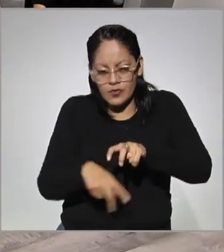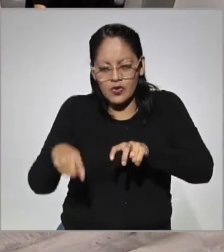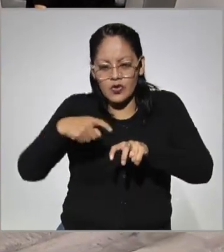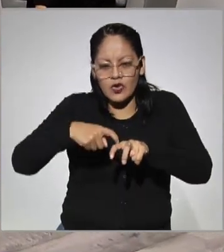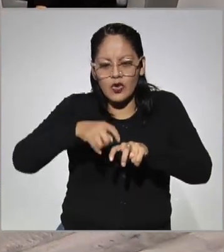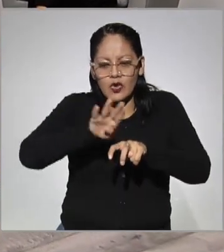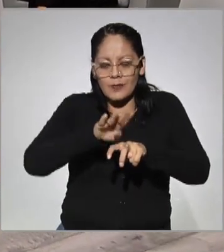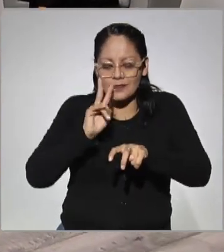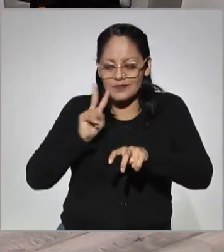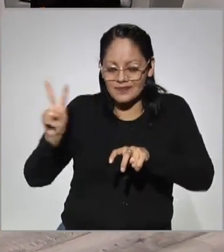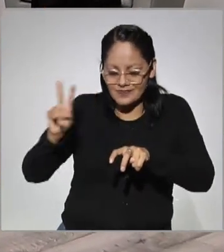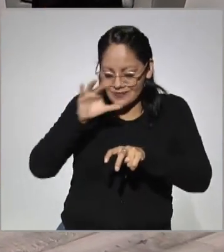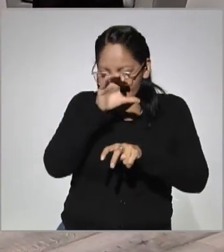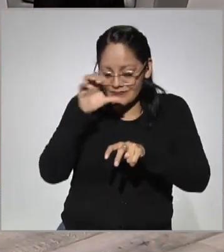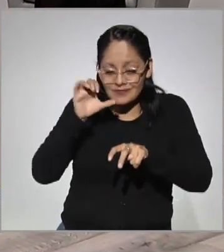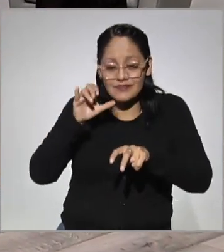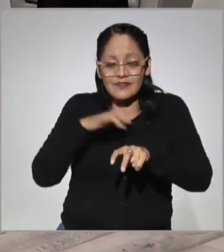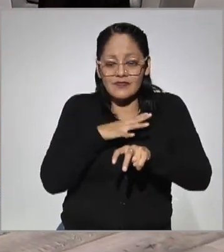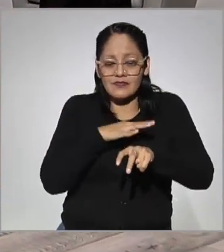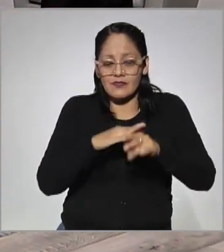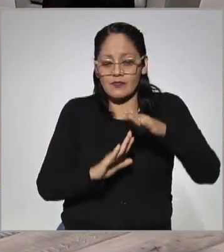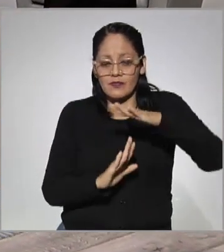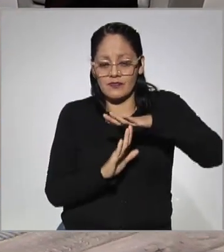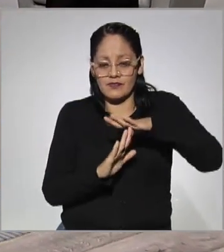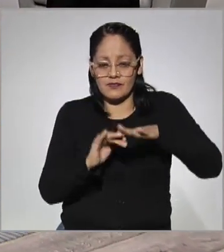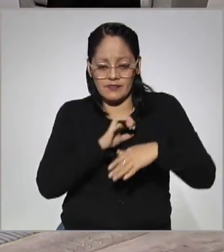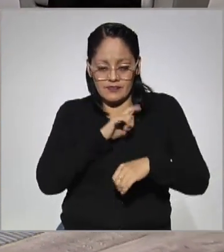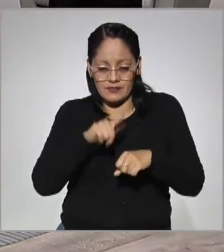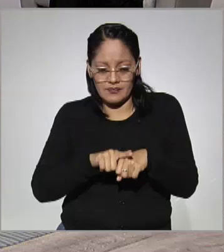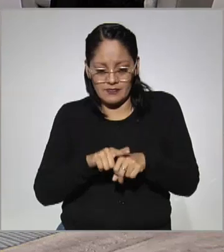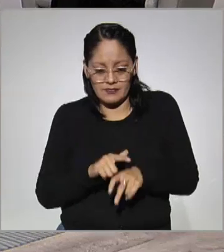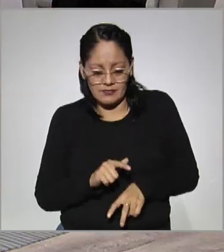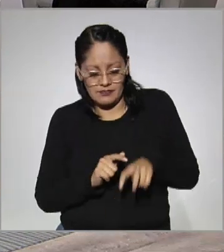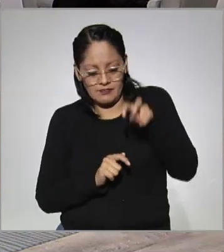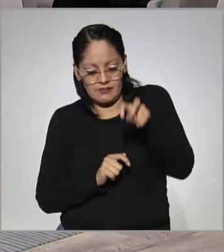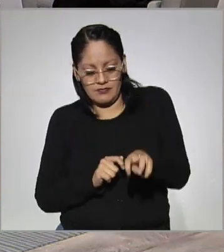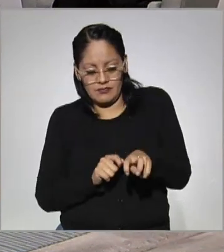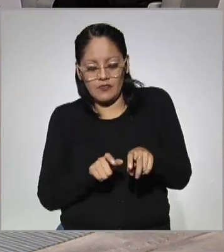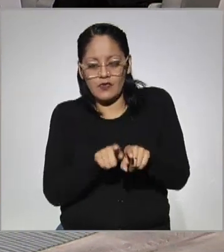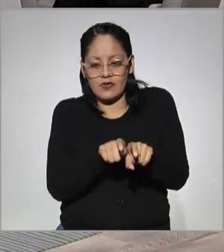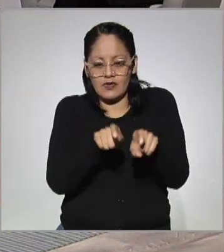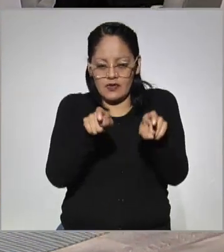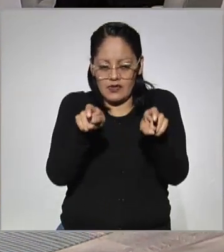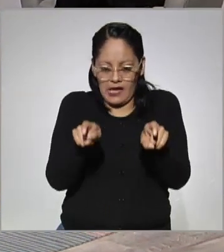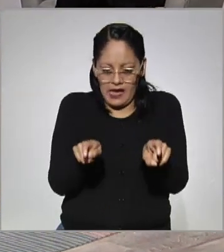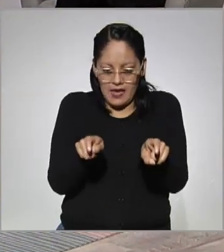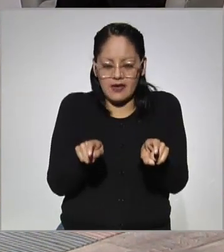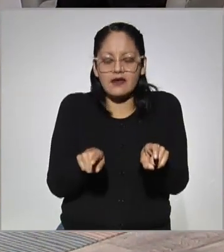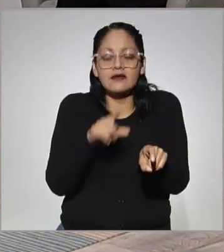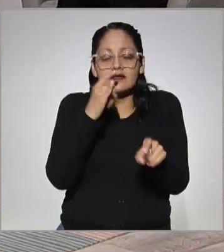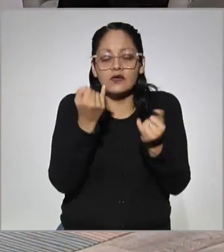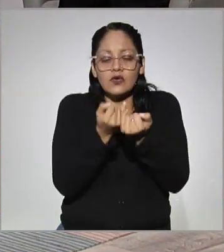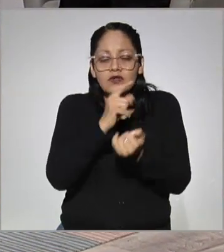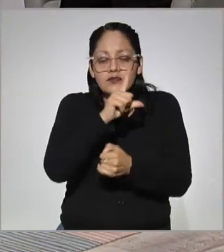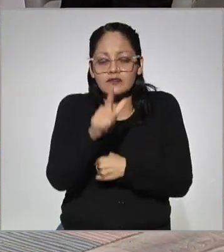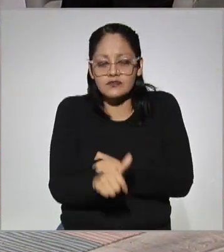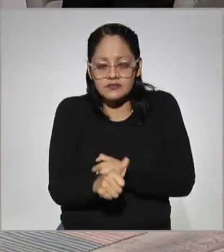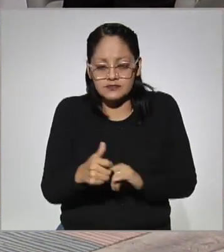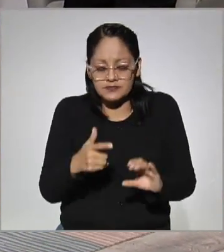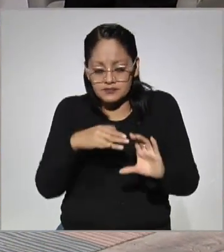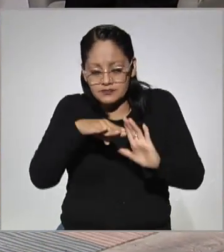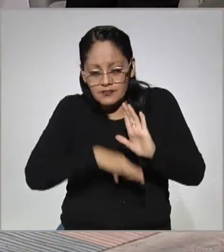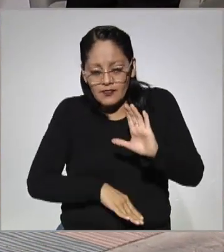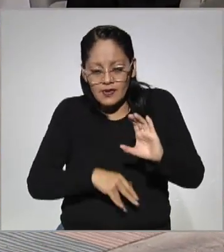la imagen, ¿no? Tenemos las mesas especiales en donde se colocan las piernas en cada extremo. Y posteriormente lo que hacemos es introducir